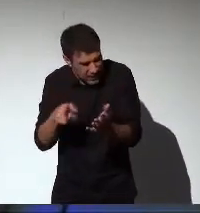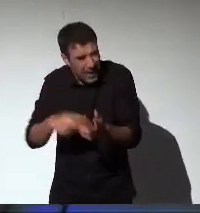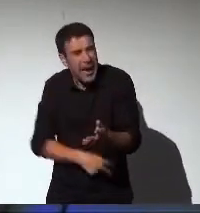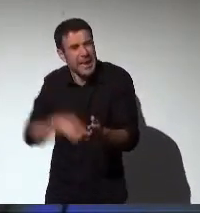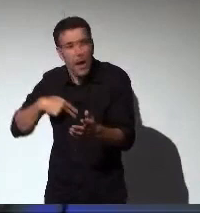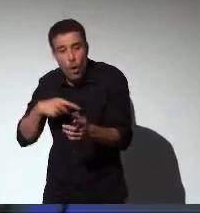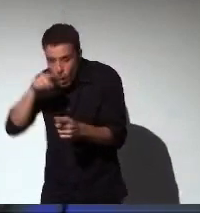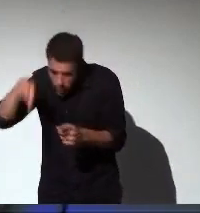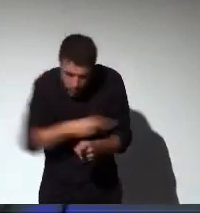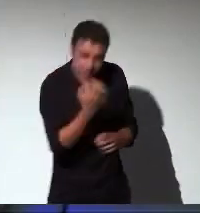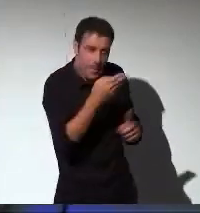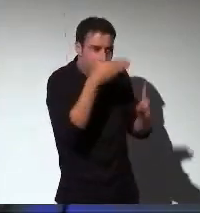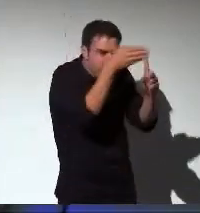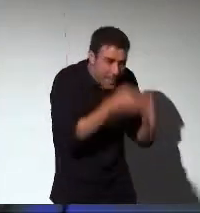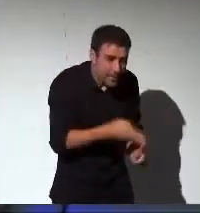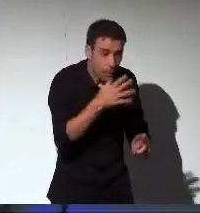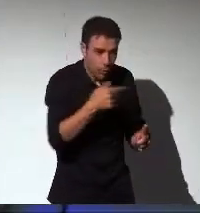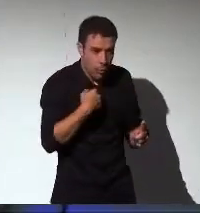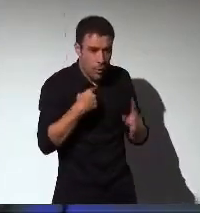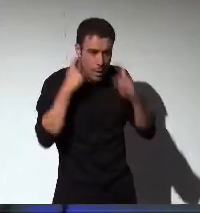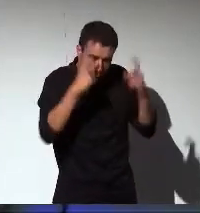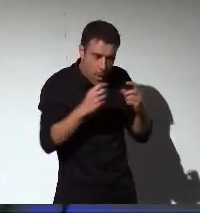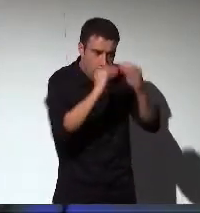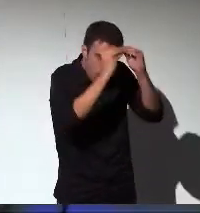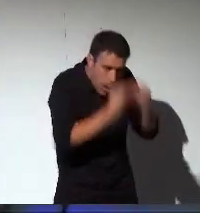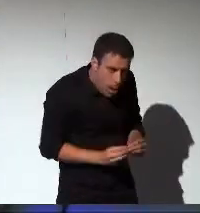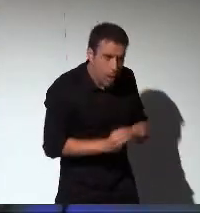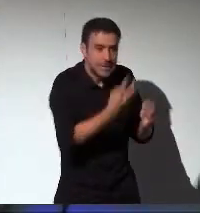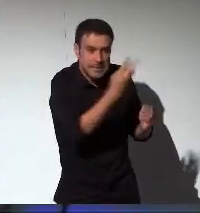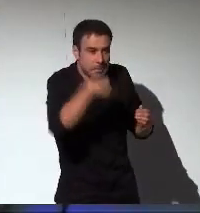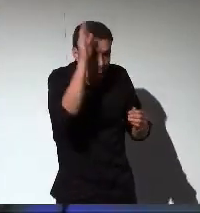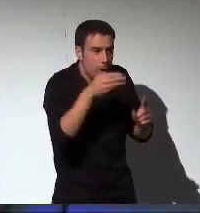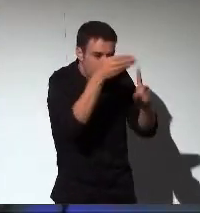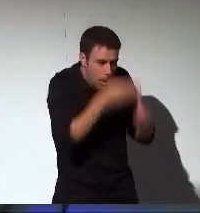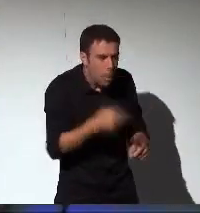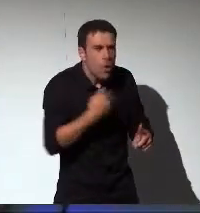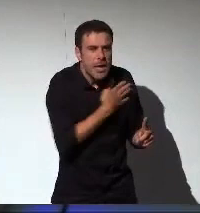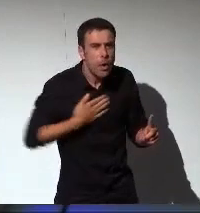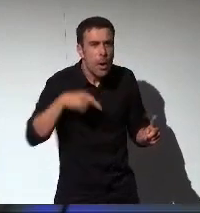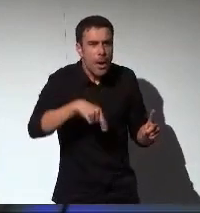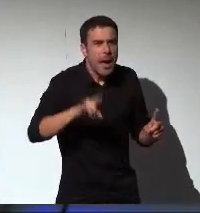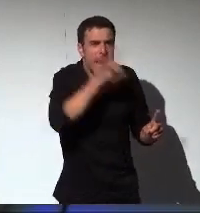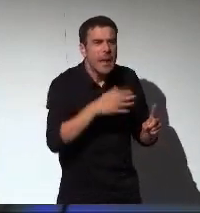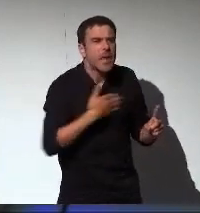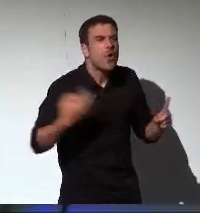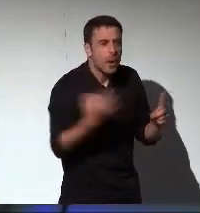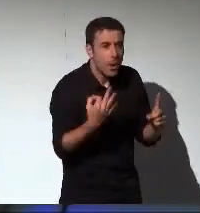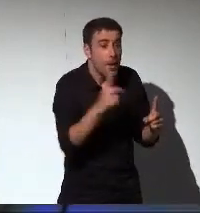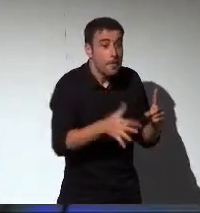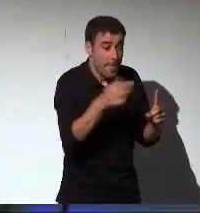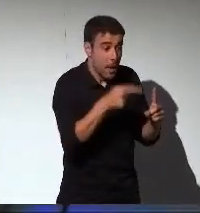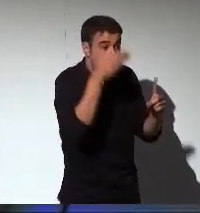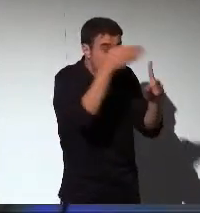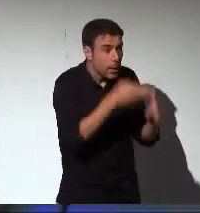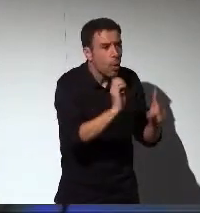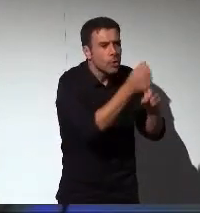ir a las metas, que para eso hemos hecho este esfuerzo en redactar qué es lo que queremos para nuestro archipiélago y empezar a valorar qué se está alcanzando de cada una de